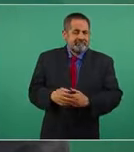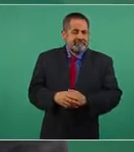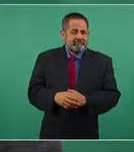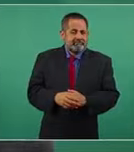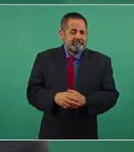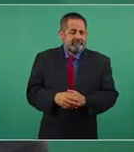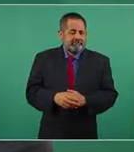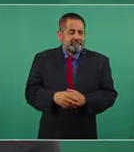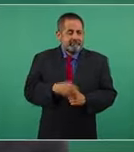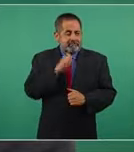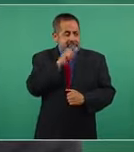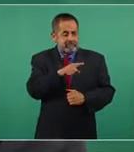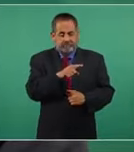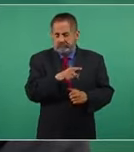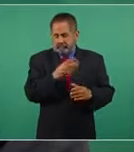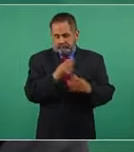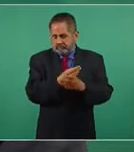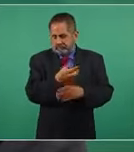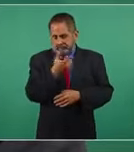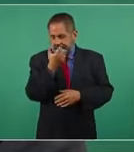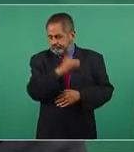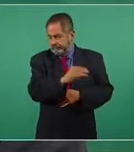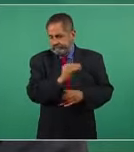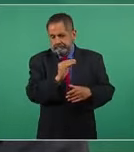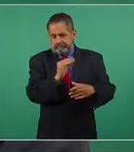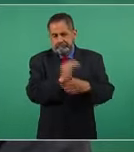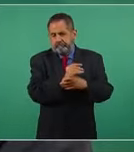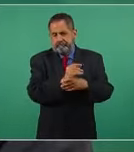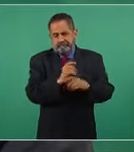Pero que con su pan se lo coman.